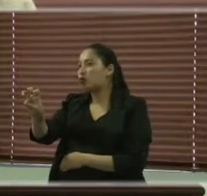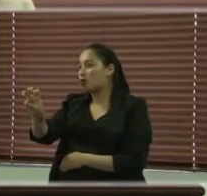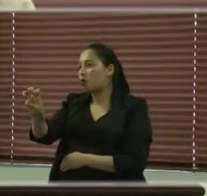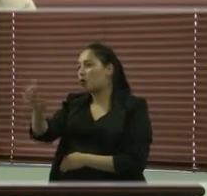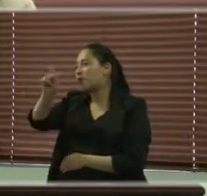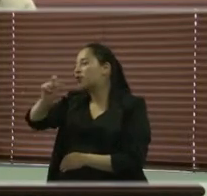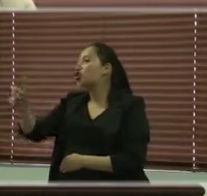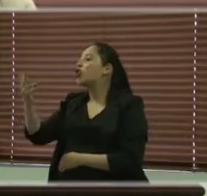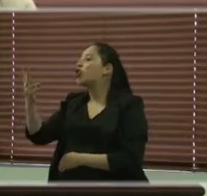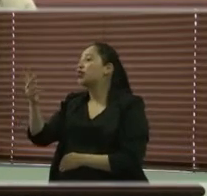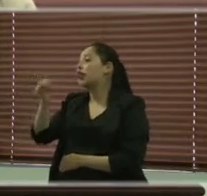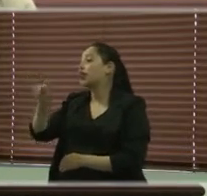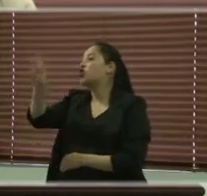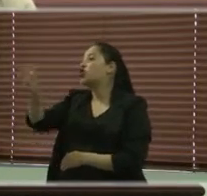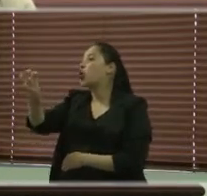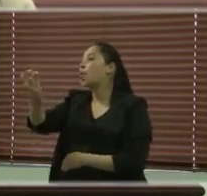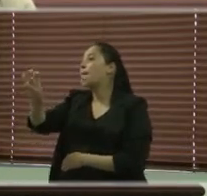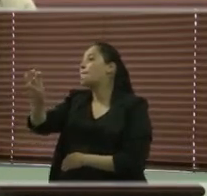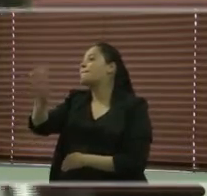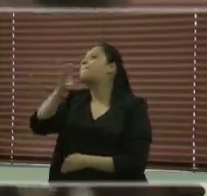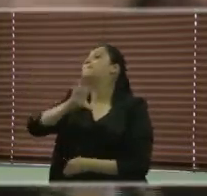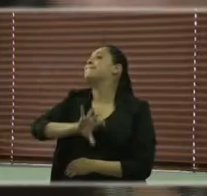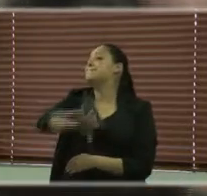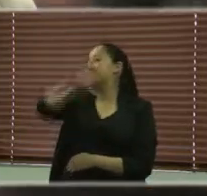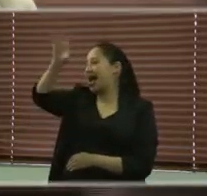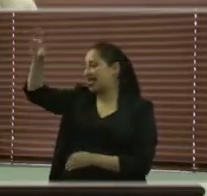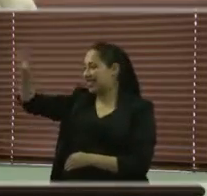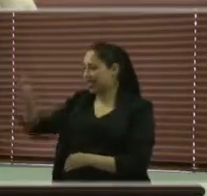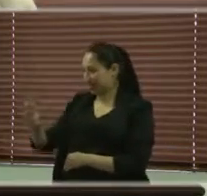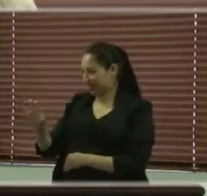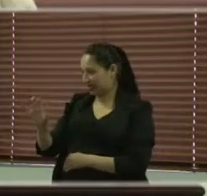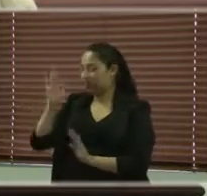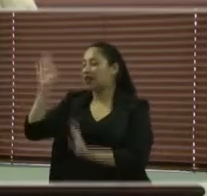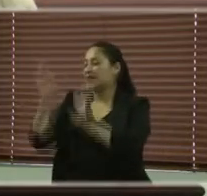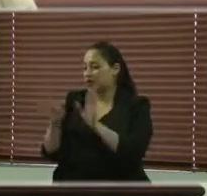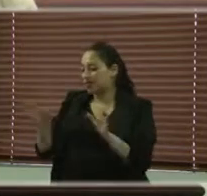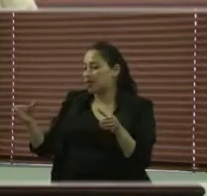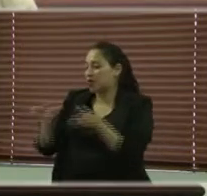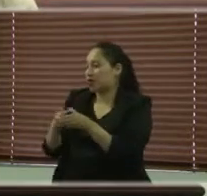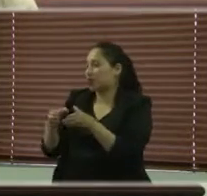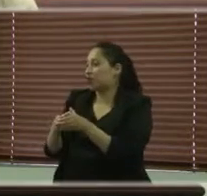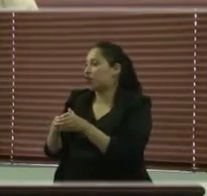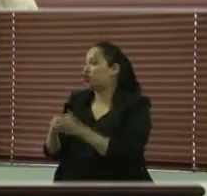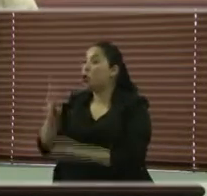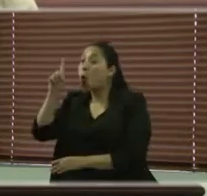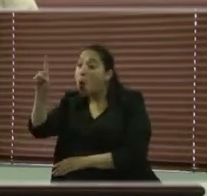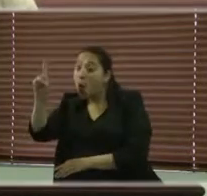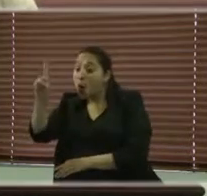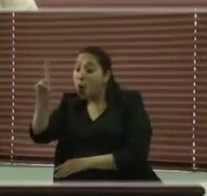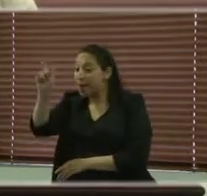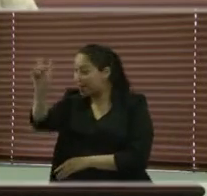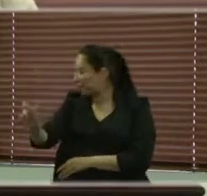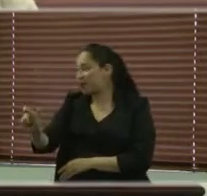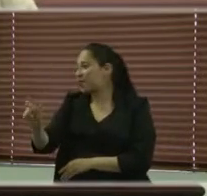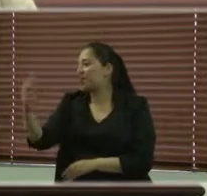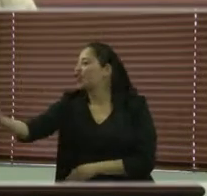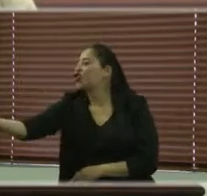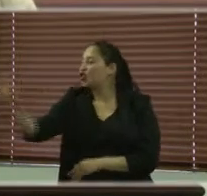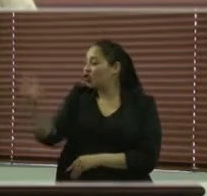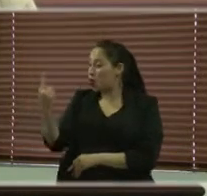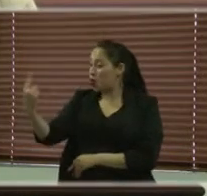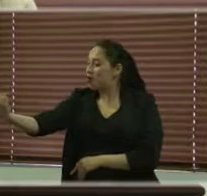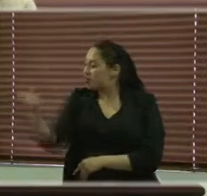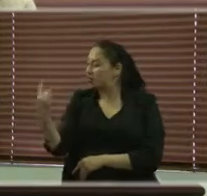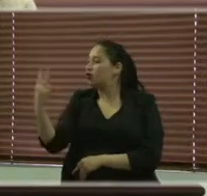O sea 18 países que son estados partes a la convención presentan un candidato hacen su lobby y